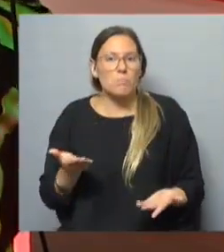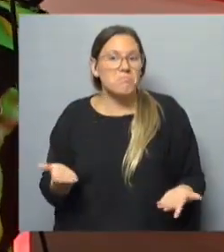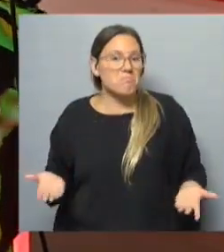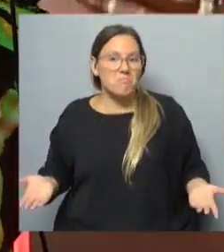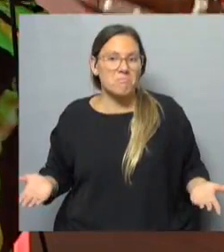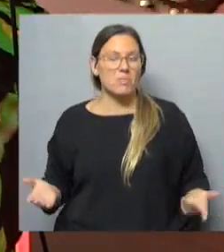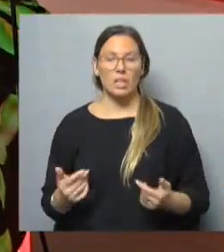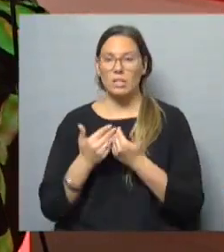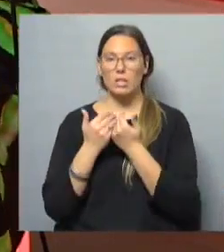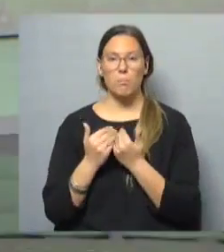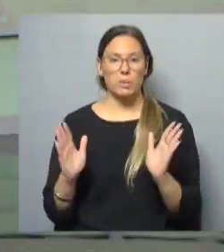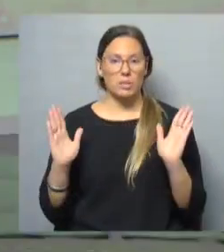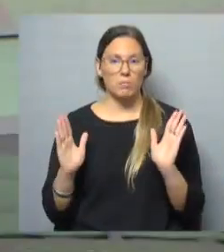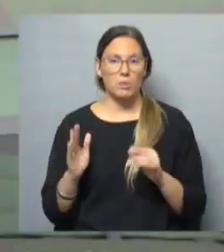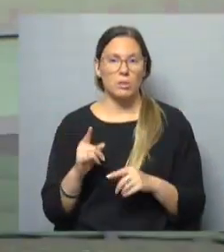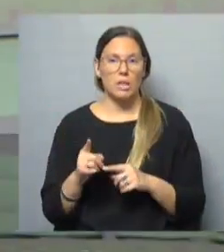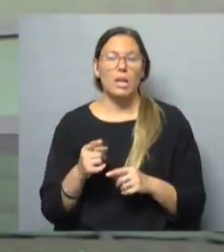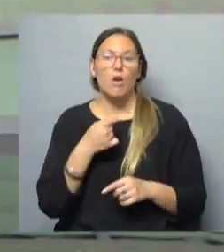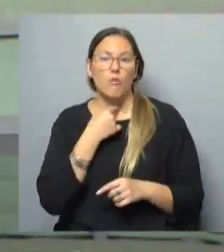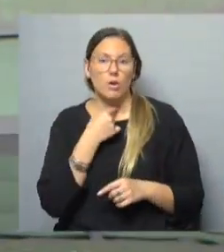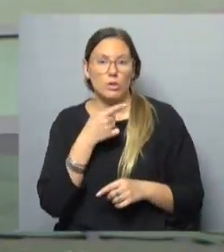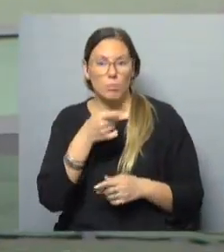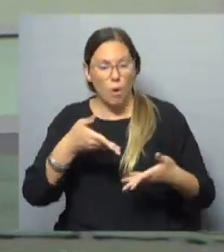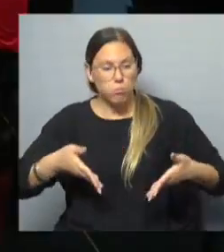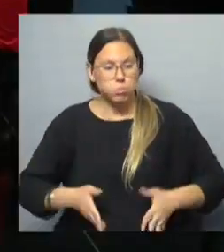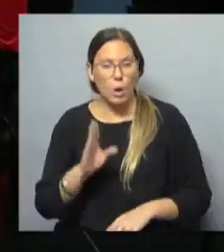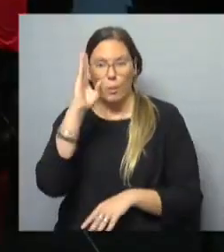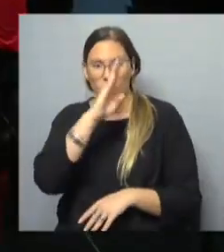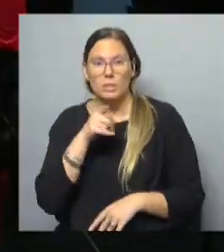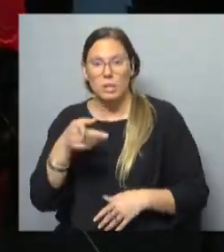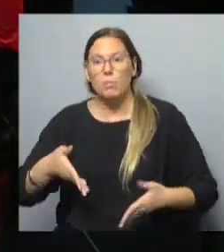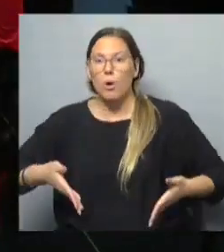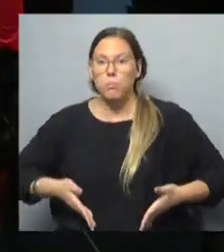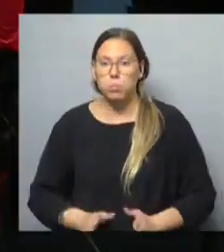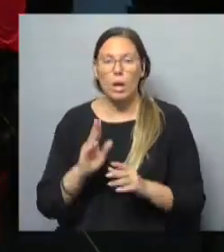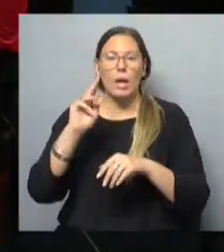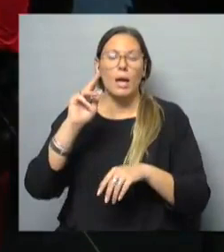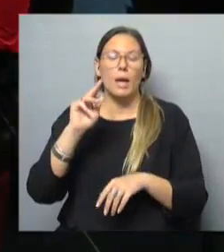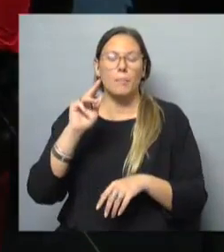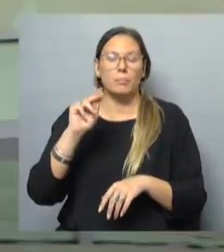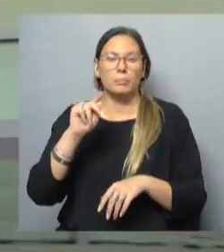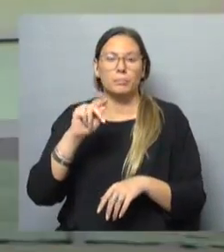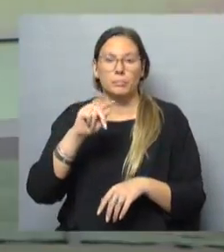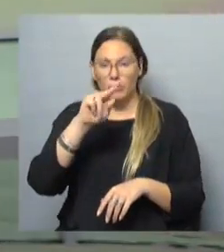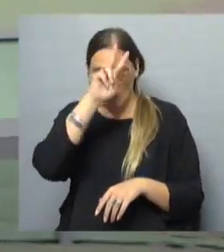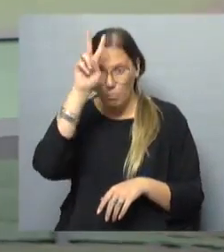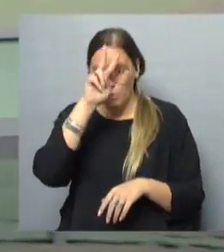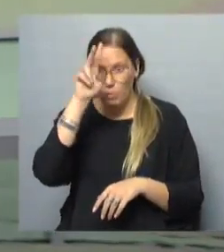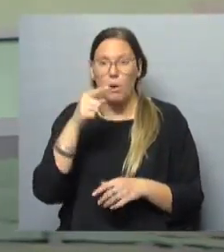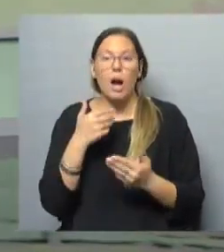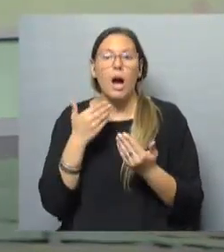bueno, y ahí arrancamos. Y ahí lo de las voces, ¿no? Porque vos naciste en Brasil, vos naciste en Perú. ¿En Perú? Y ustedes hablan